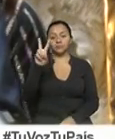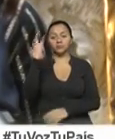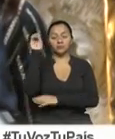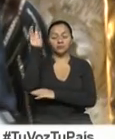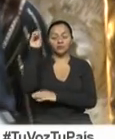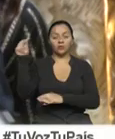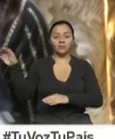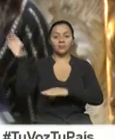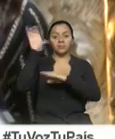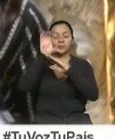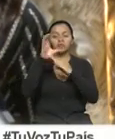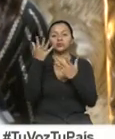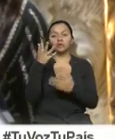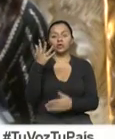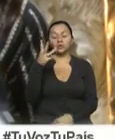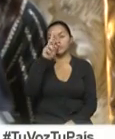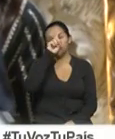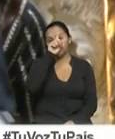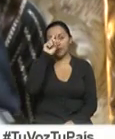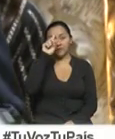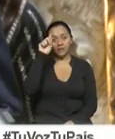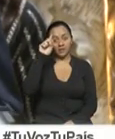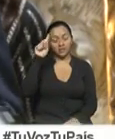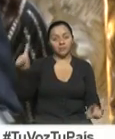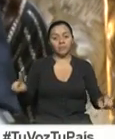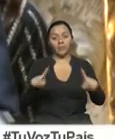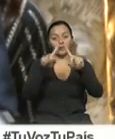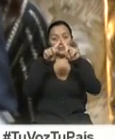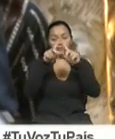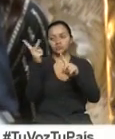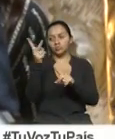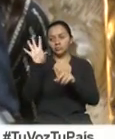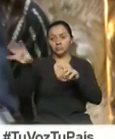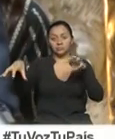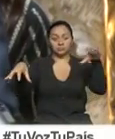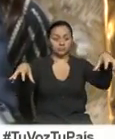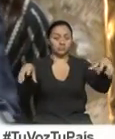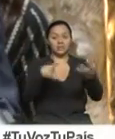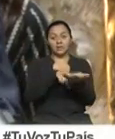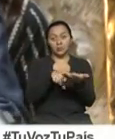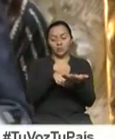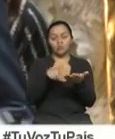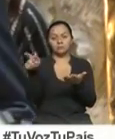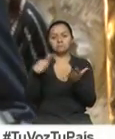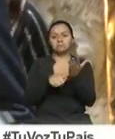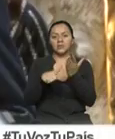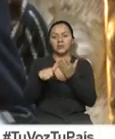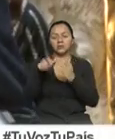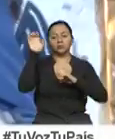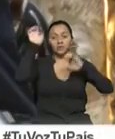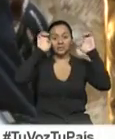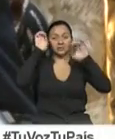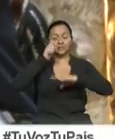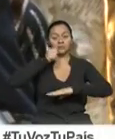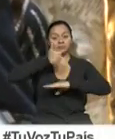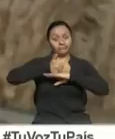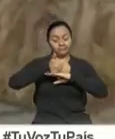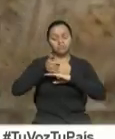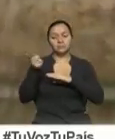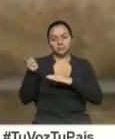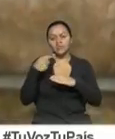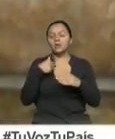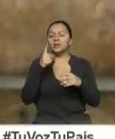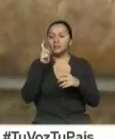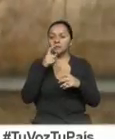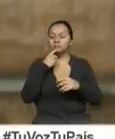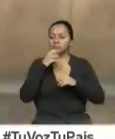inversiones desarrollados en Madrid y París, el ministro coordinador de sectores estratégicos, Rafael Poveda, promocionó la intención del gobierno nacional